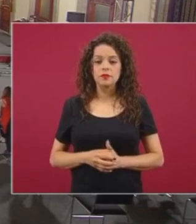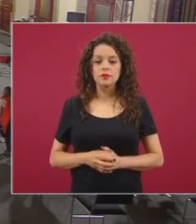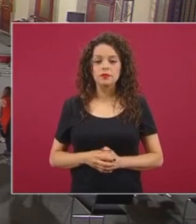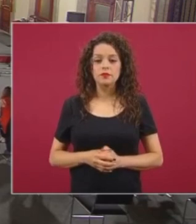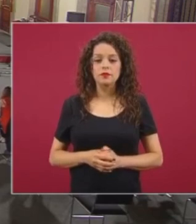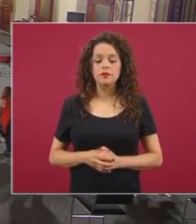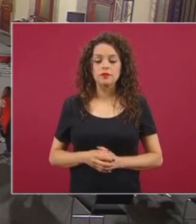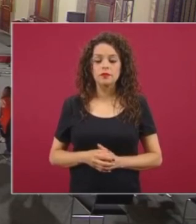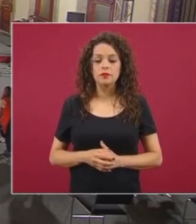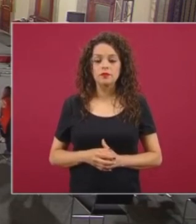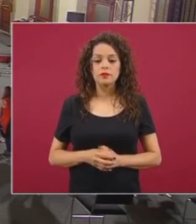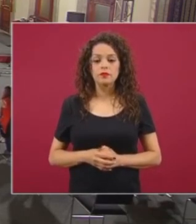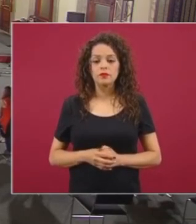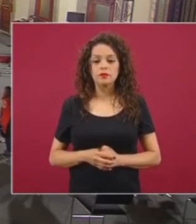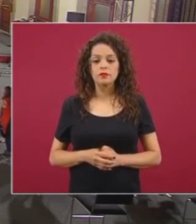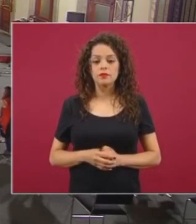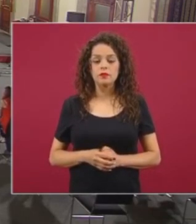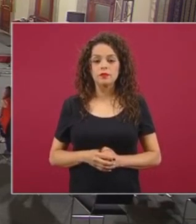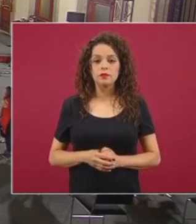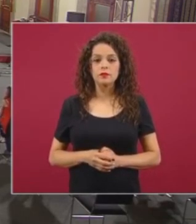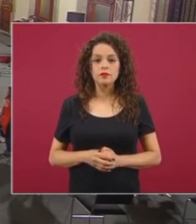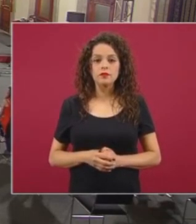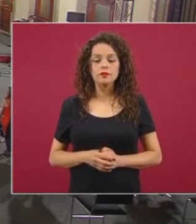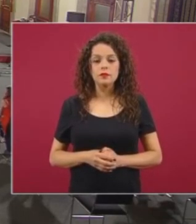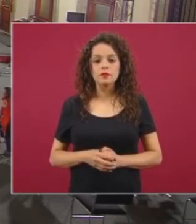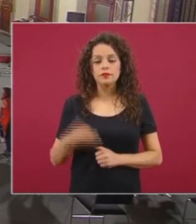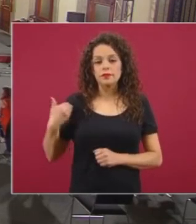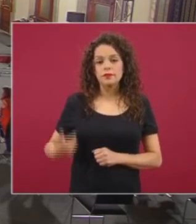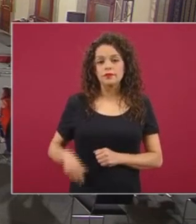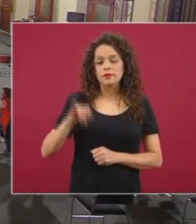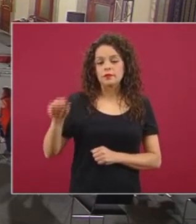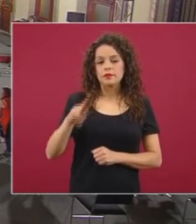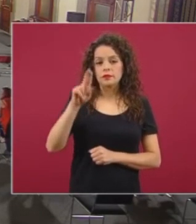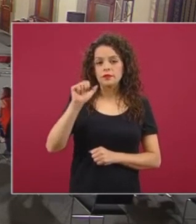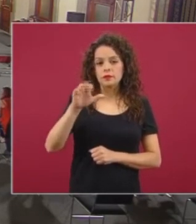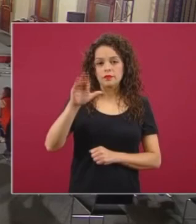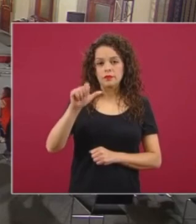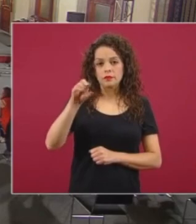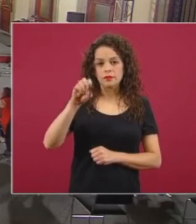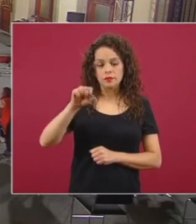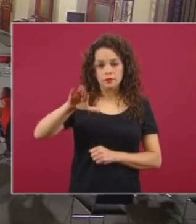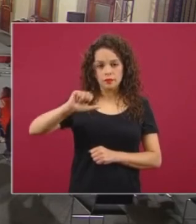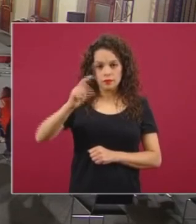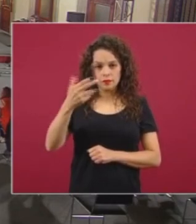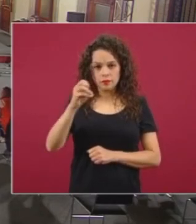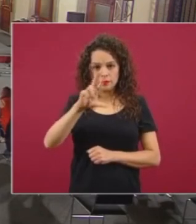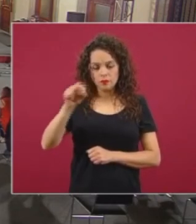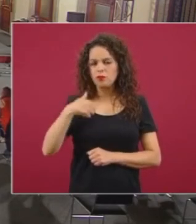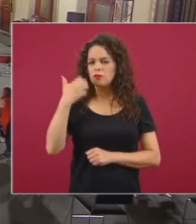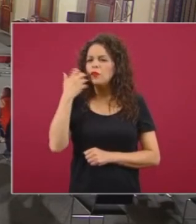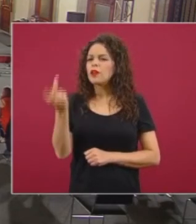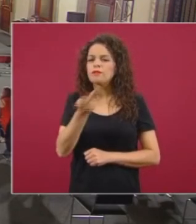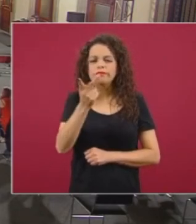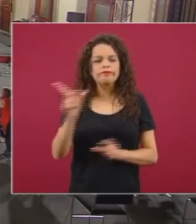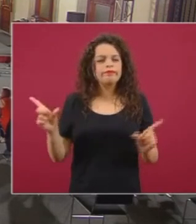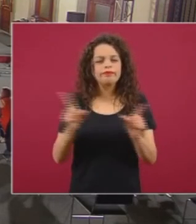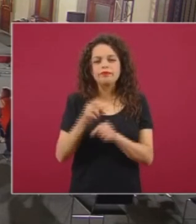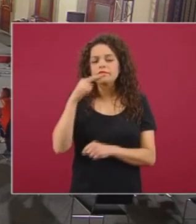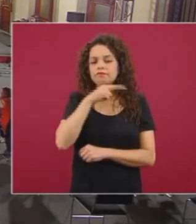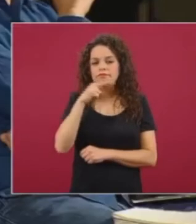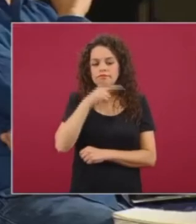Sí, bueno. Sí, Juan Carlos Machorro, AM de Querétaro. Rapidísimo, para alguna de las